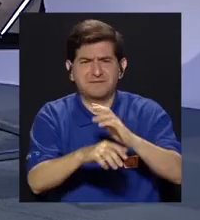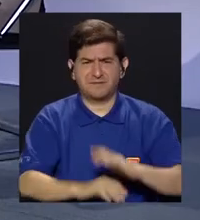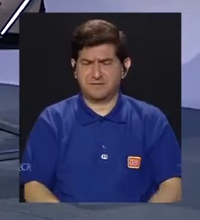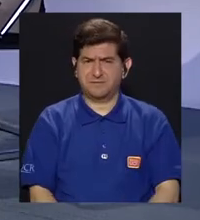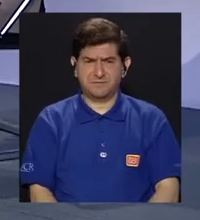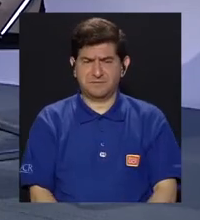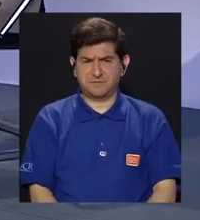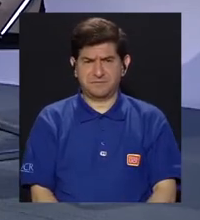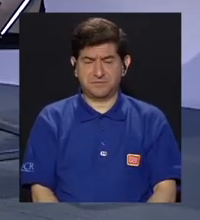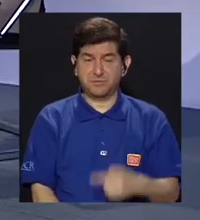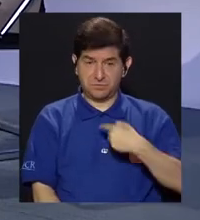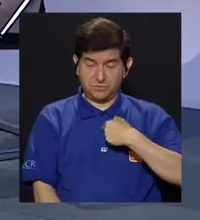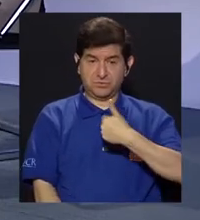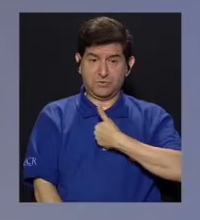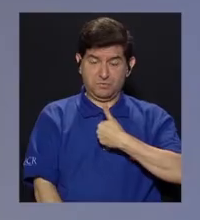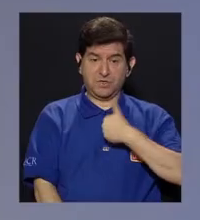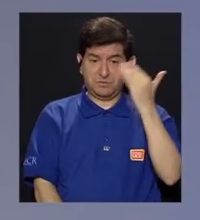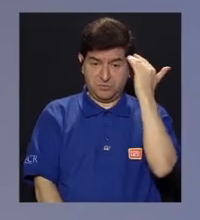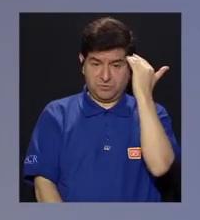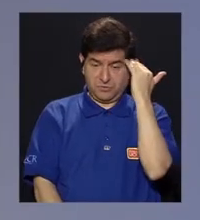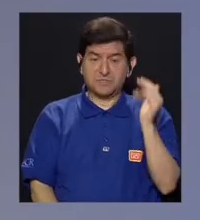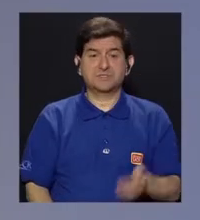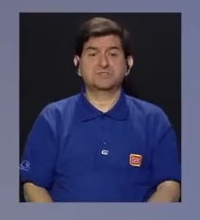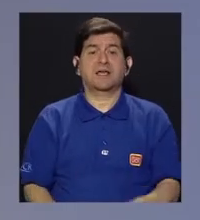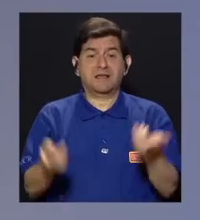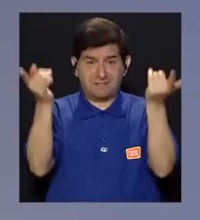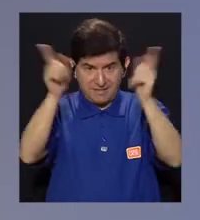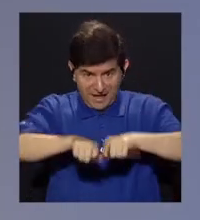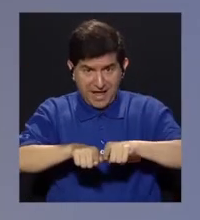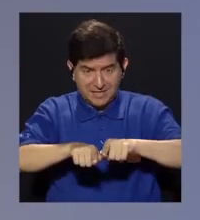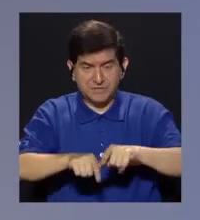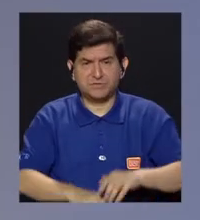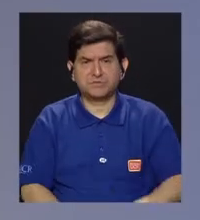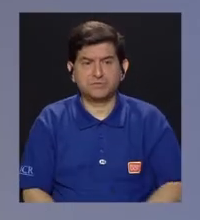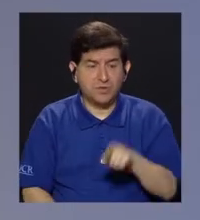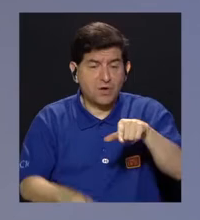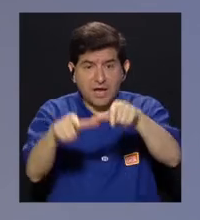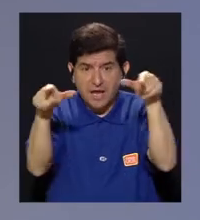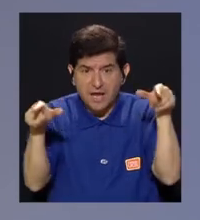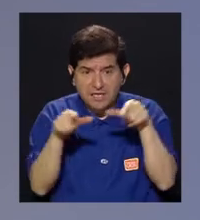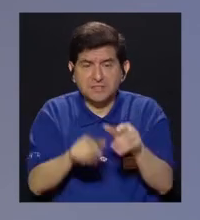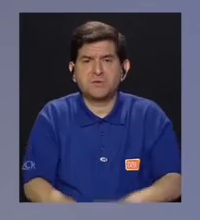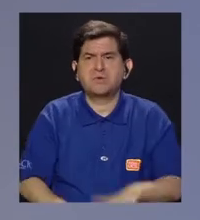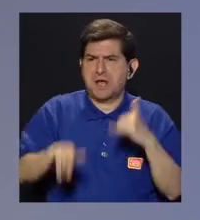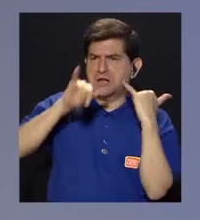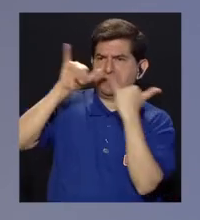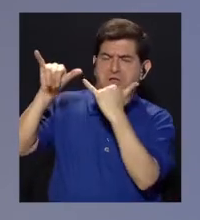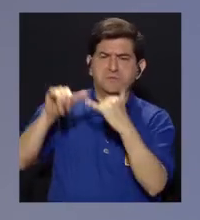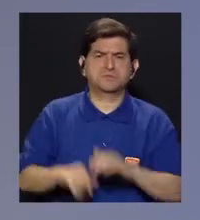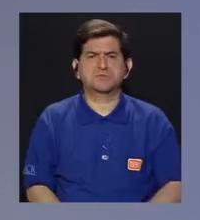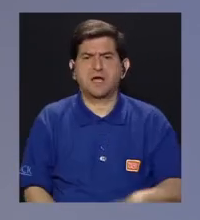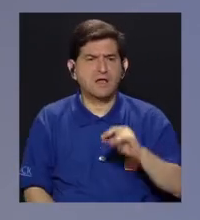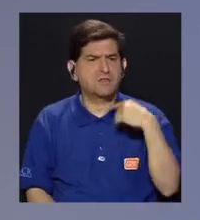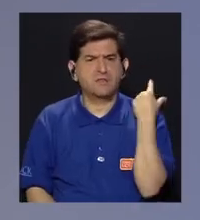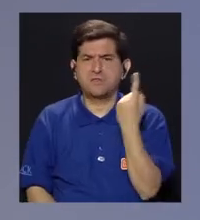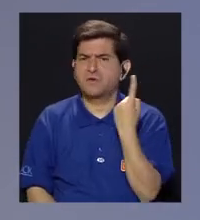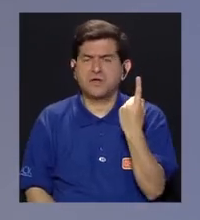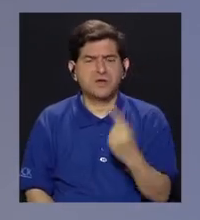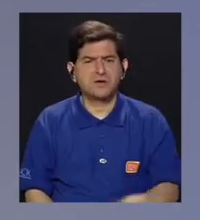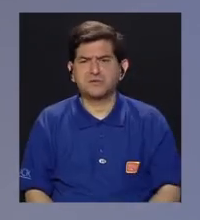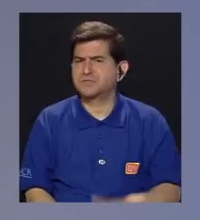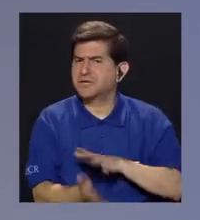bueno yo yo inclusive conozco muchos casos donde esos sitios son denunciados y no no siempre